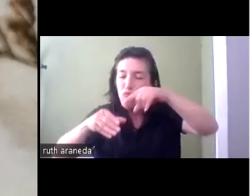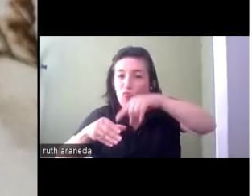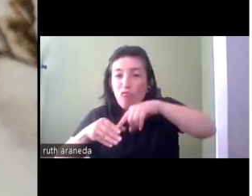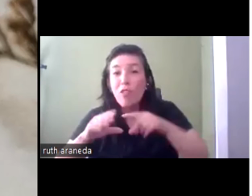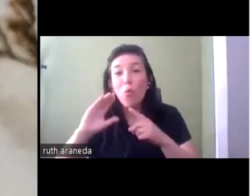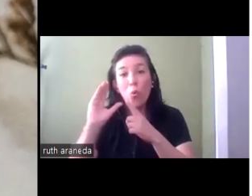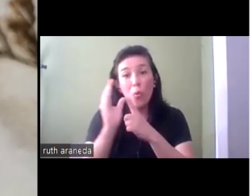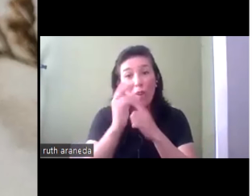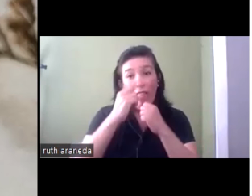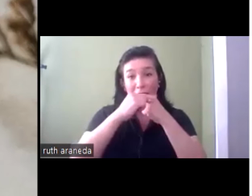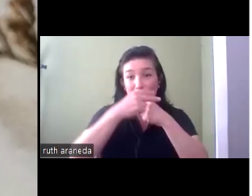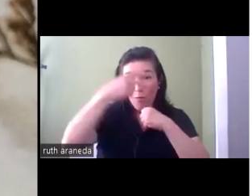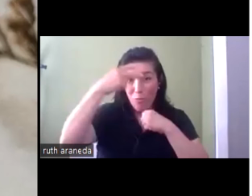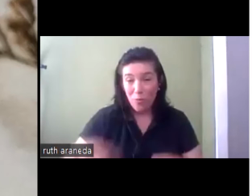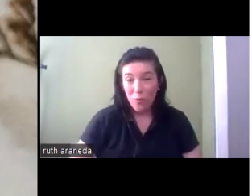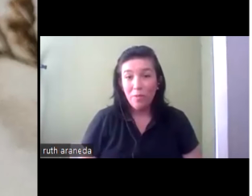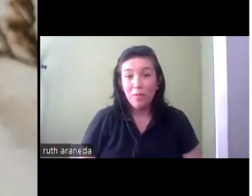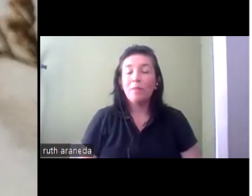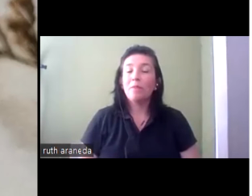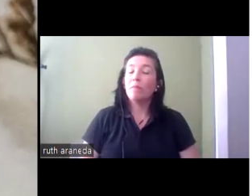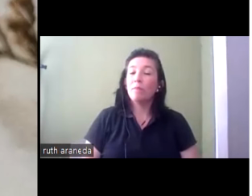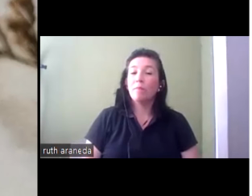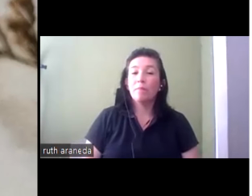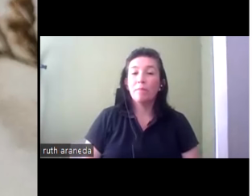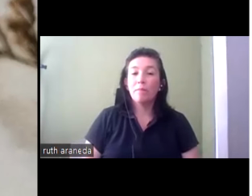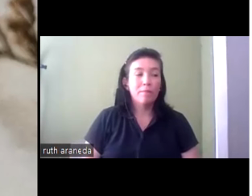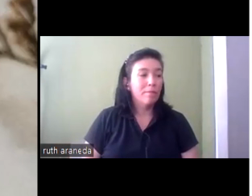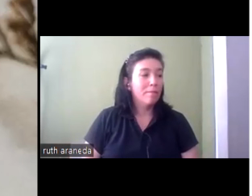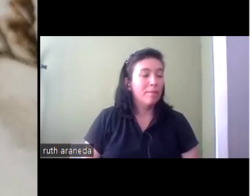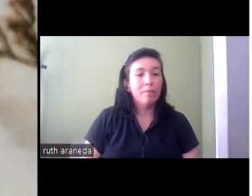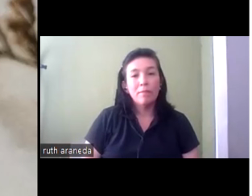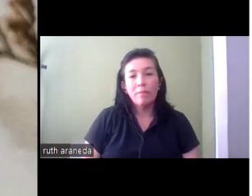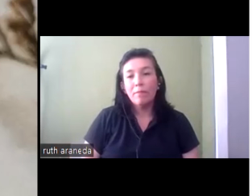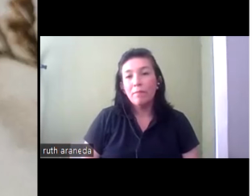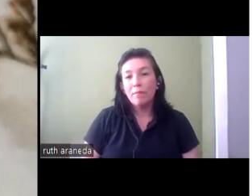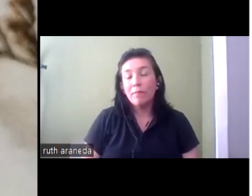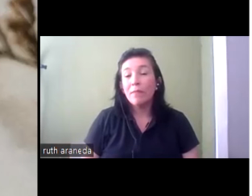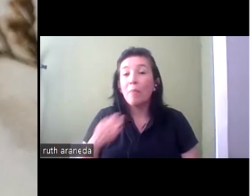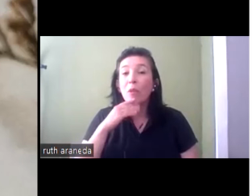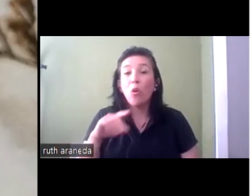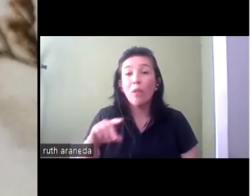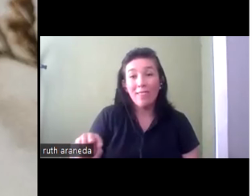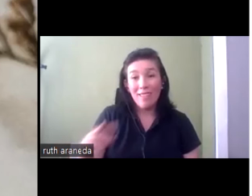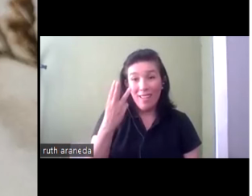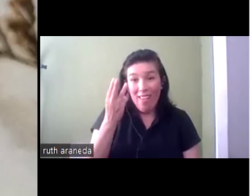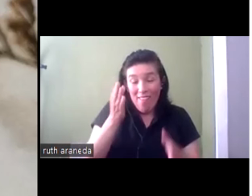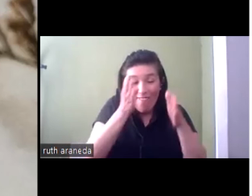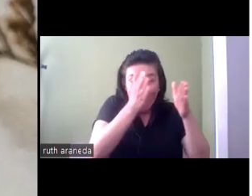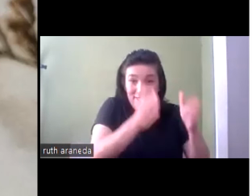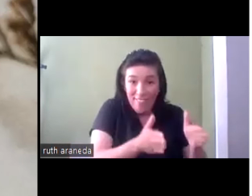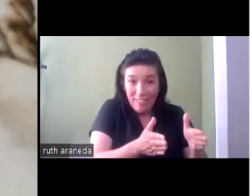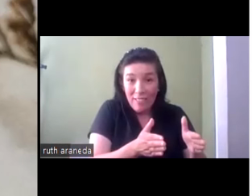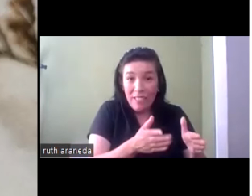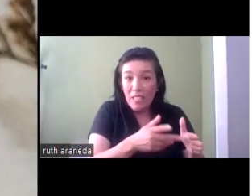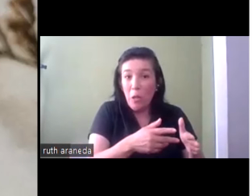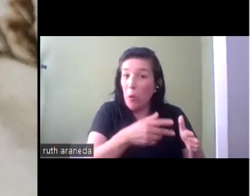zona, ¿ya? Y decía que también distinguíamos una tercera fase, la fase de Guita 3, muy propio,